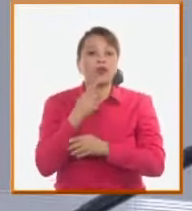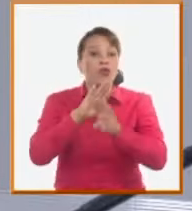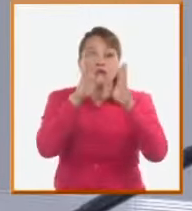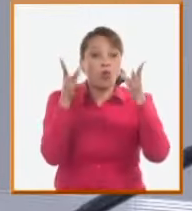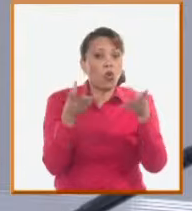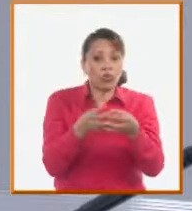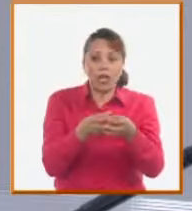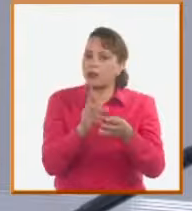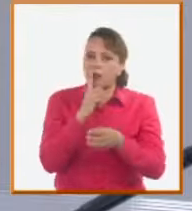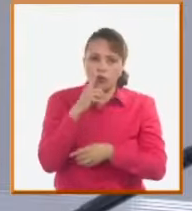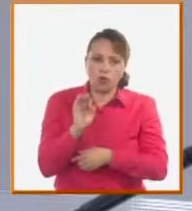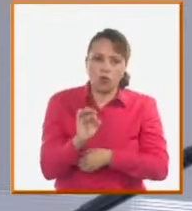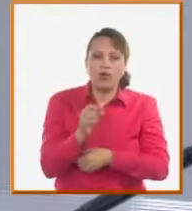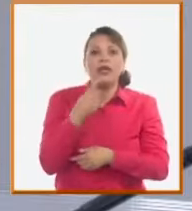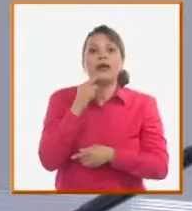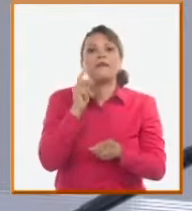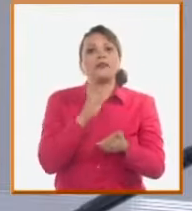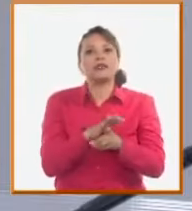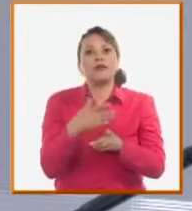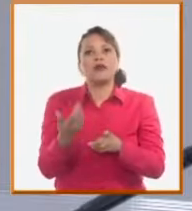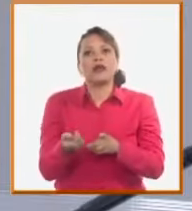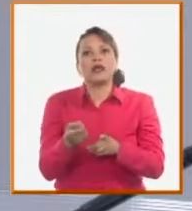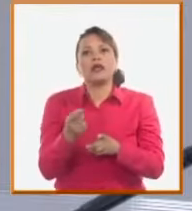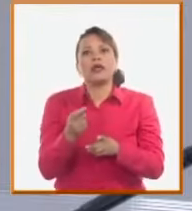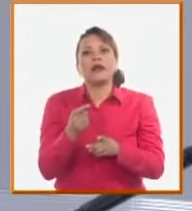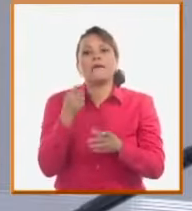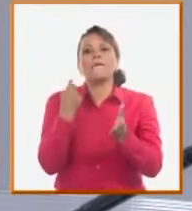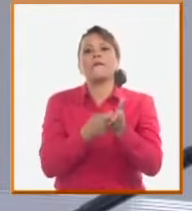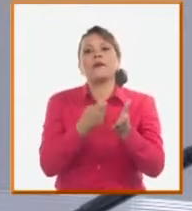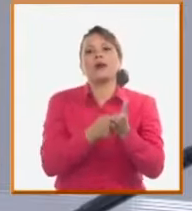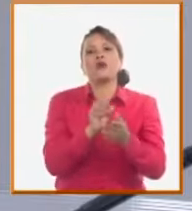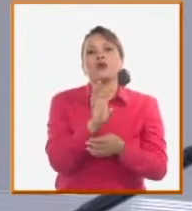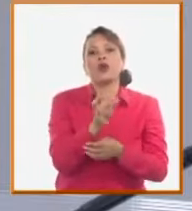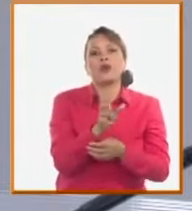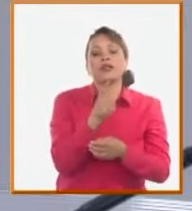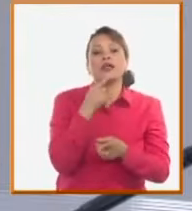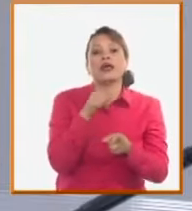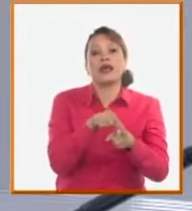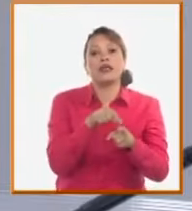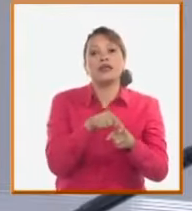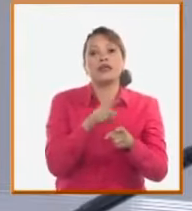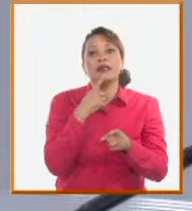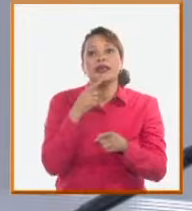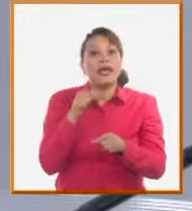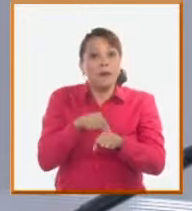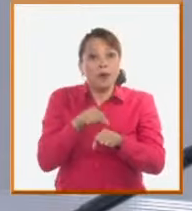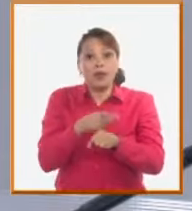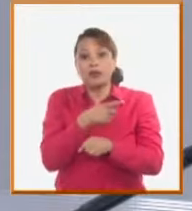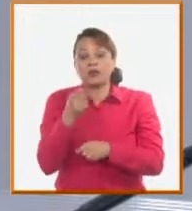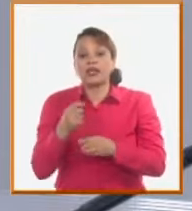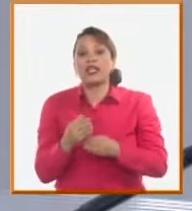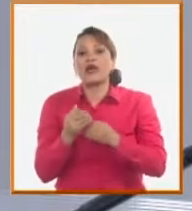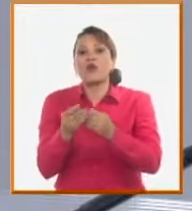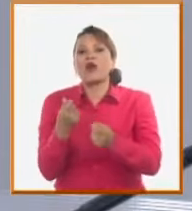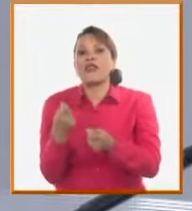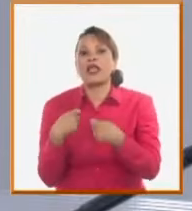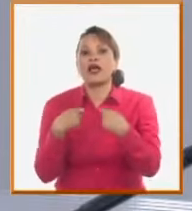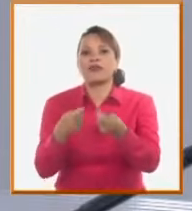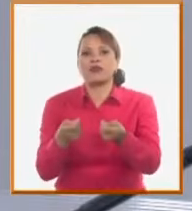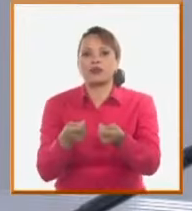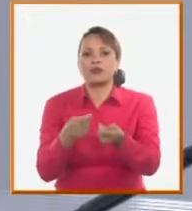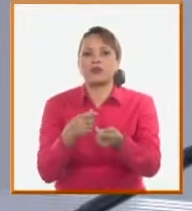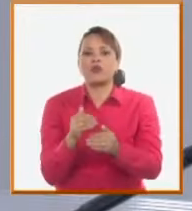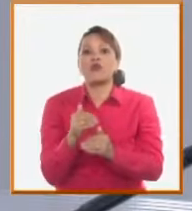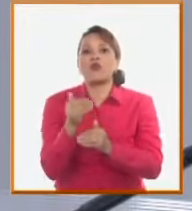fue que de inmediato, Esicuba, nosotros lo llamamos pagos a cuenta, es que de inmediato ocurrido el siniestro le hacemos un adelanto de esa